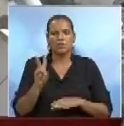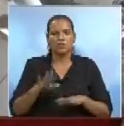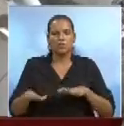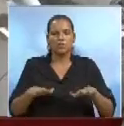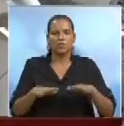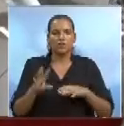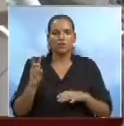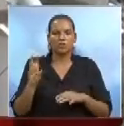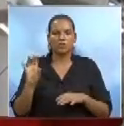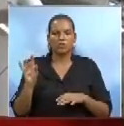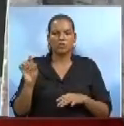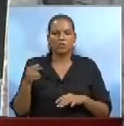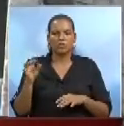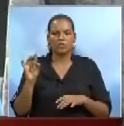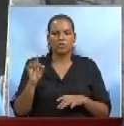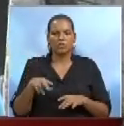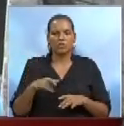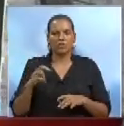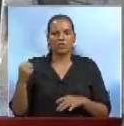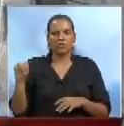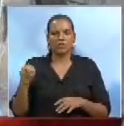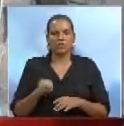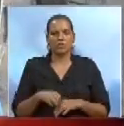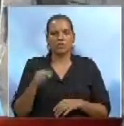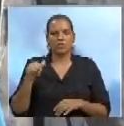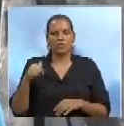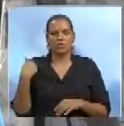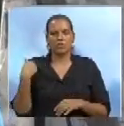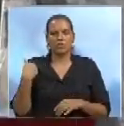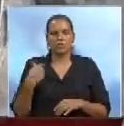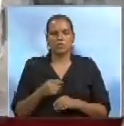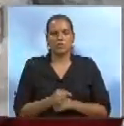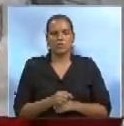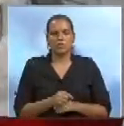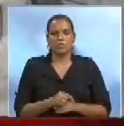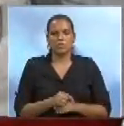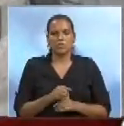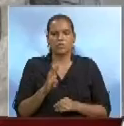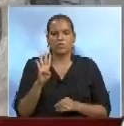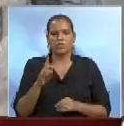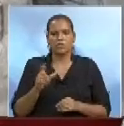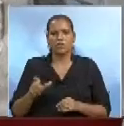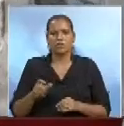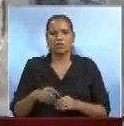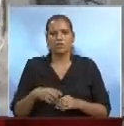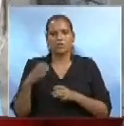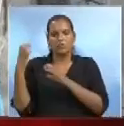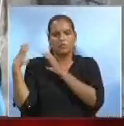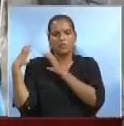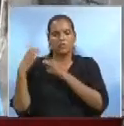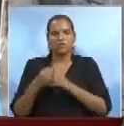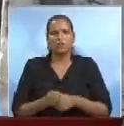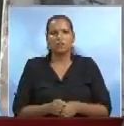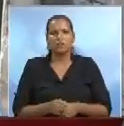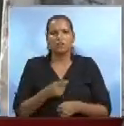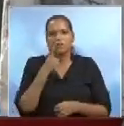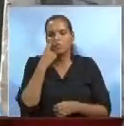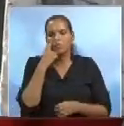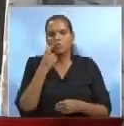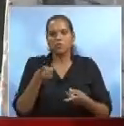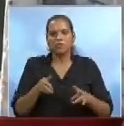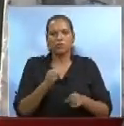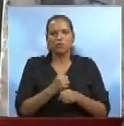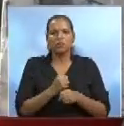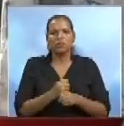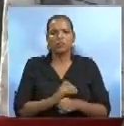sismos de 6.8 grados del miércoles. Aquí tenemos cuatro del municipio y hay unos señores que están trabajando